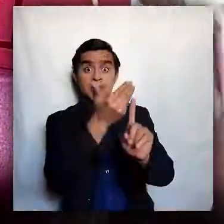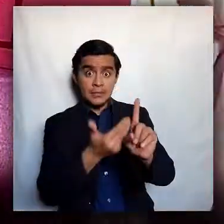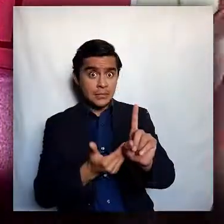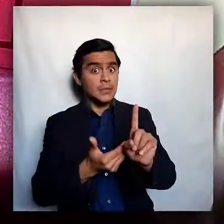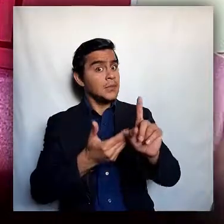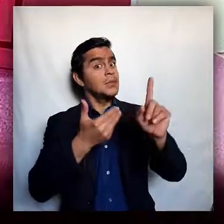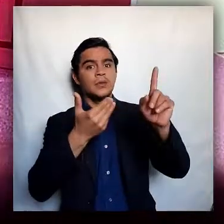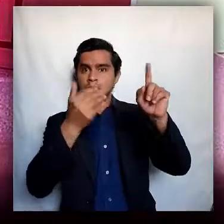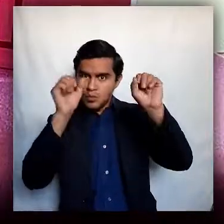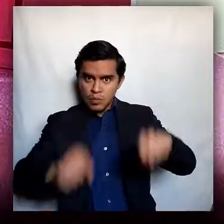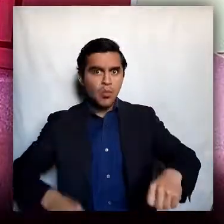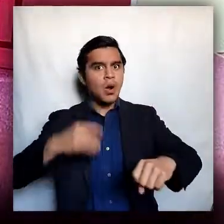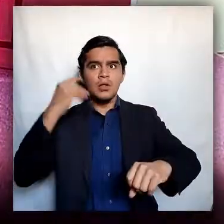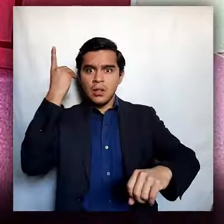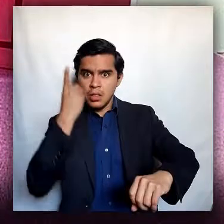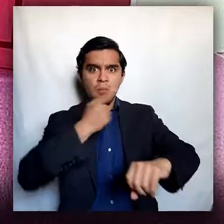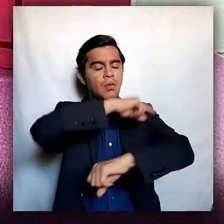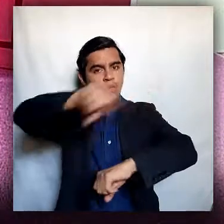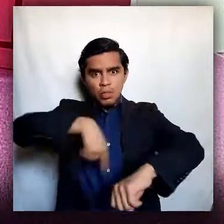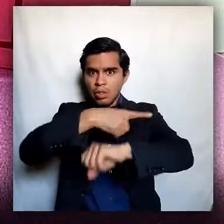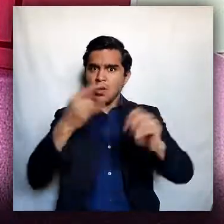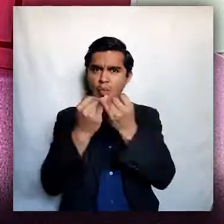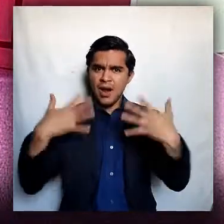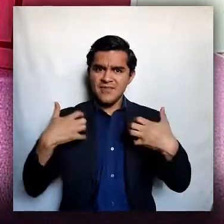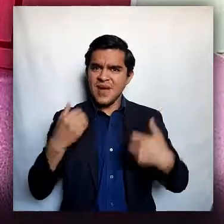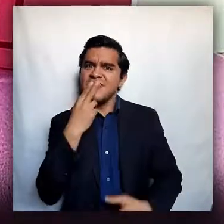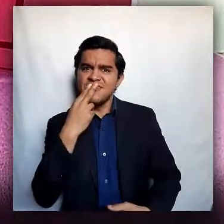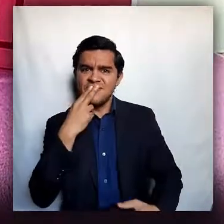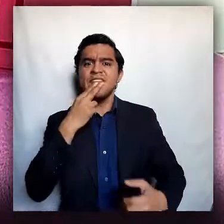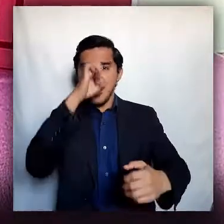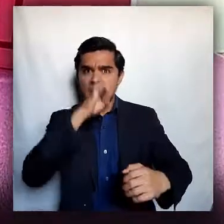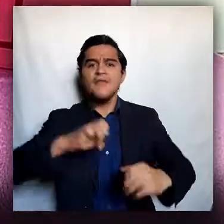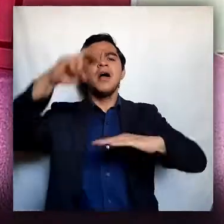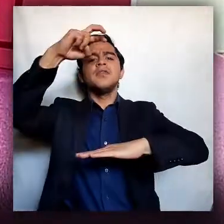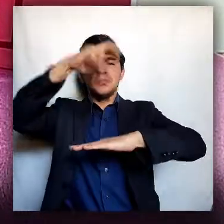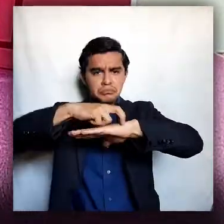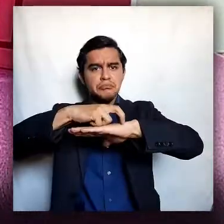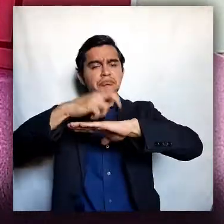Sin embargo, ella podía dormir como una marmota, incluso sobre un elefante.